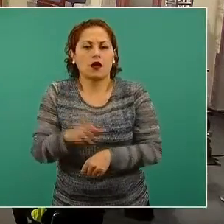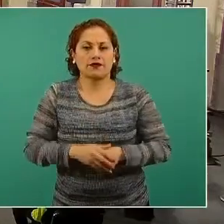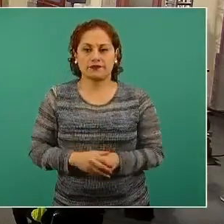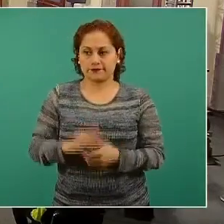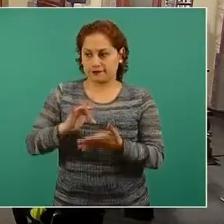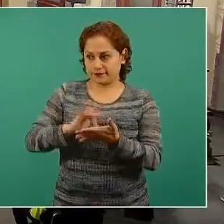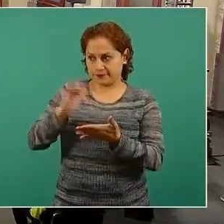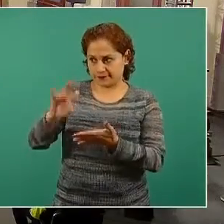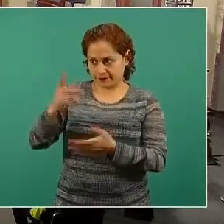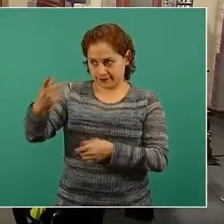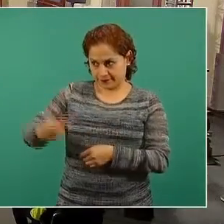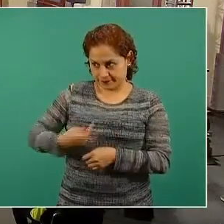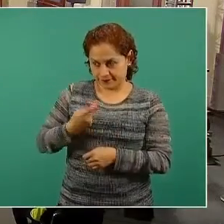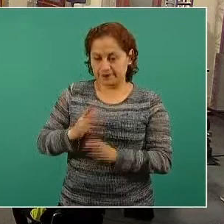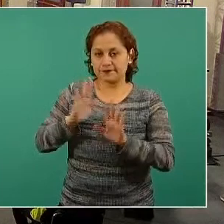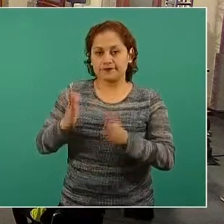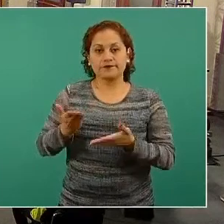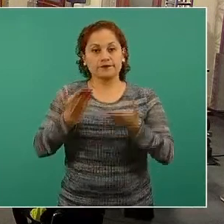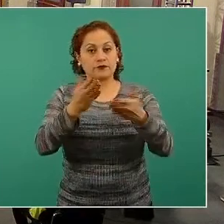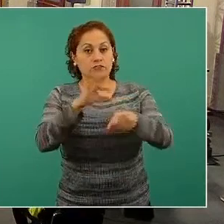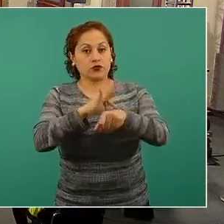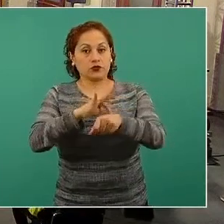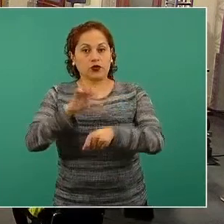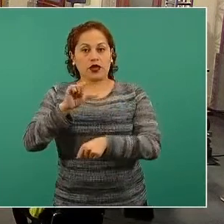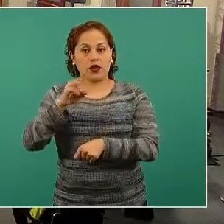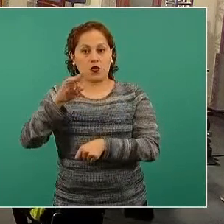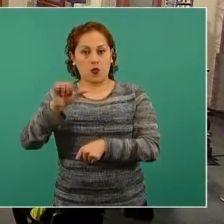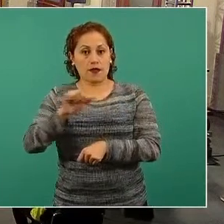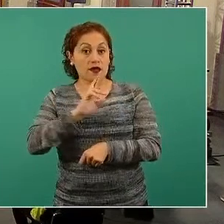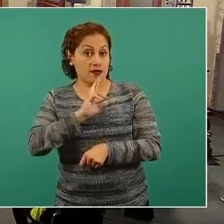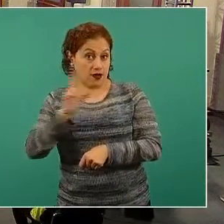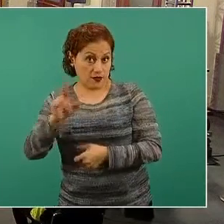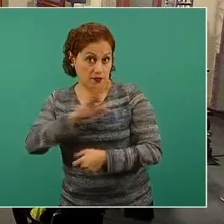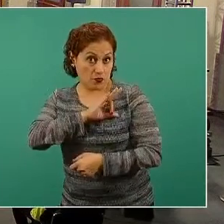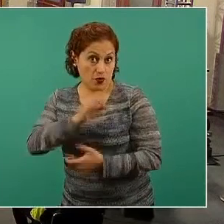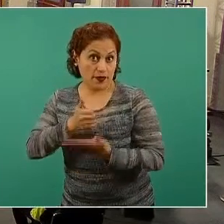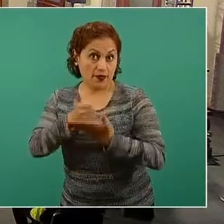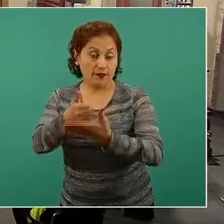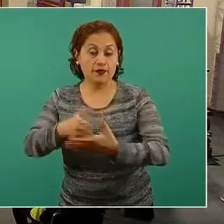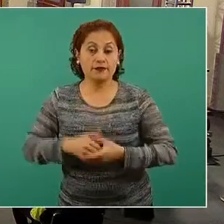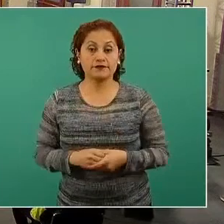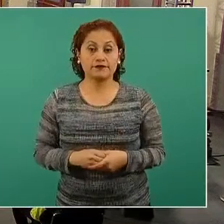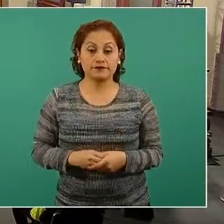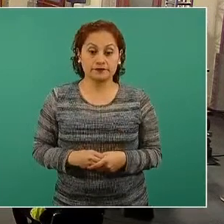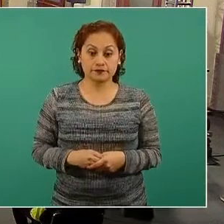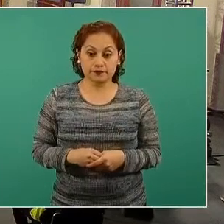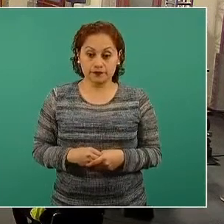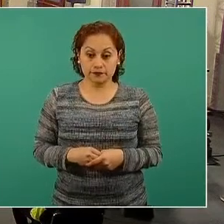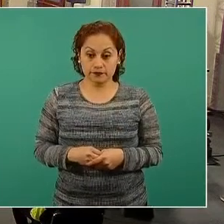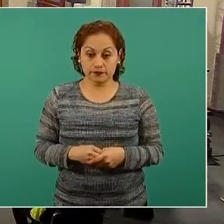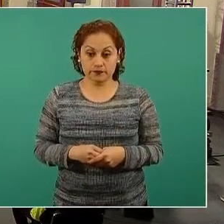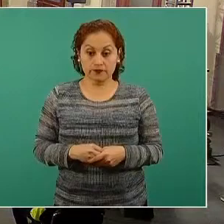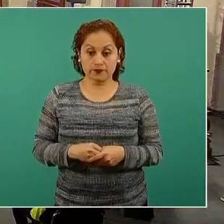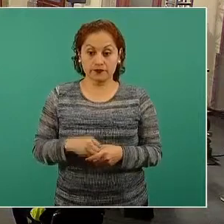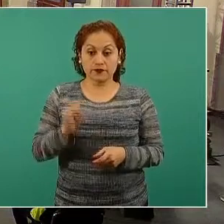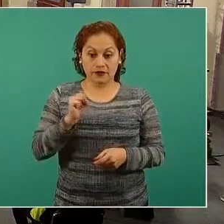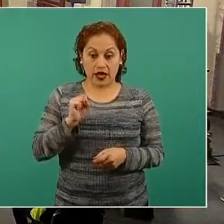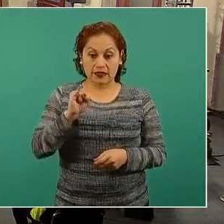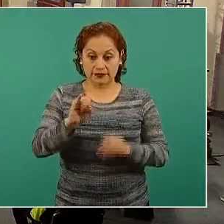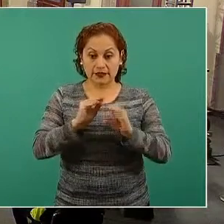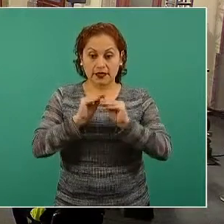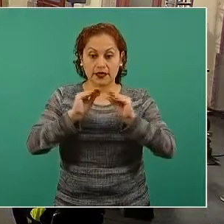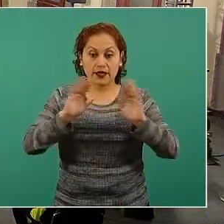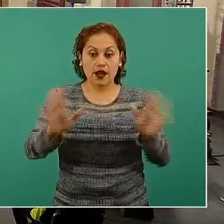preguntas, compañero Miguel. Le pediría al doctor José Luis Salomía Segarra si nos puede ayudar con la puntualización. Sí, con mucho